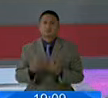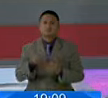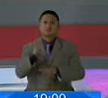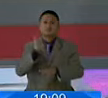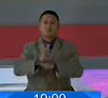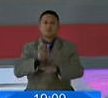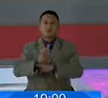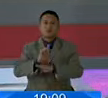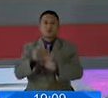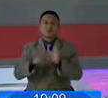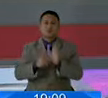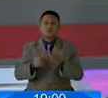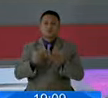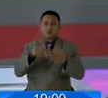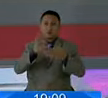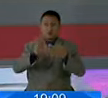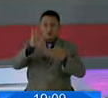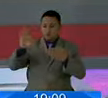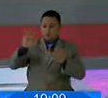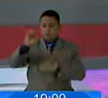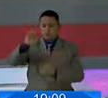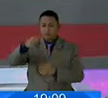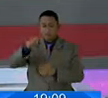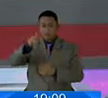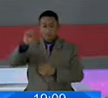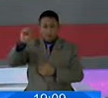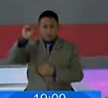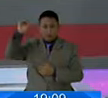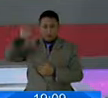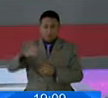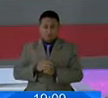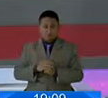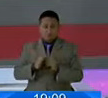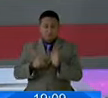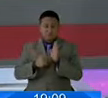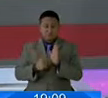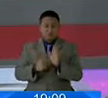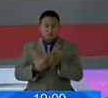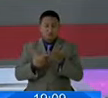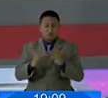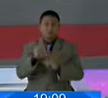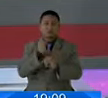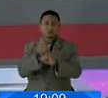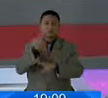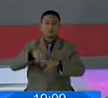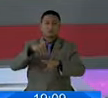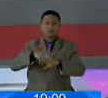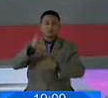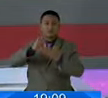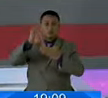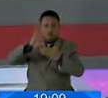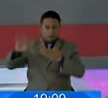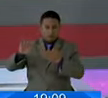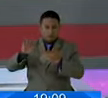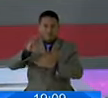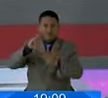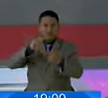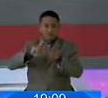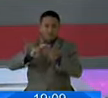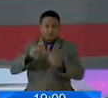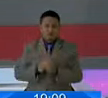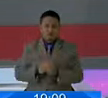del 0,20% en febrero de este año. Así lo señala un informe publicado por el Instituto Nacional de Estadística y Censos, INEC.